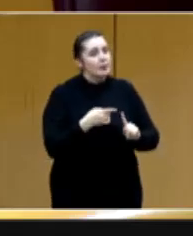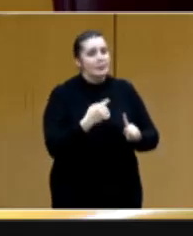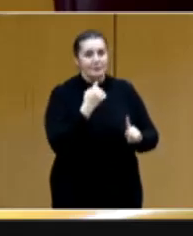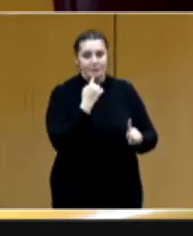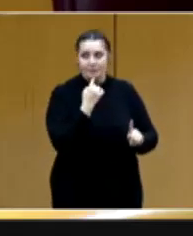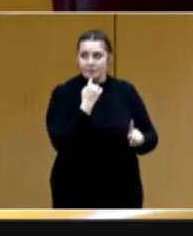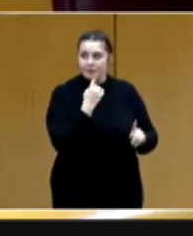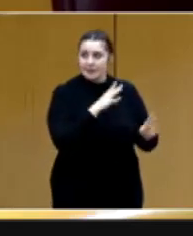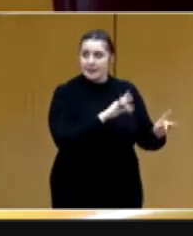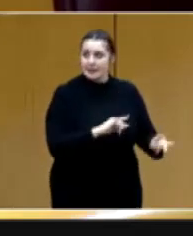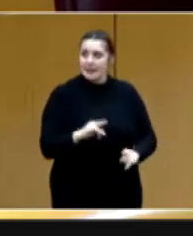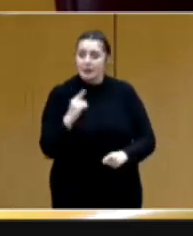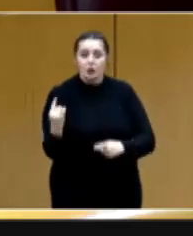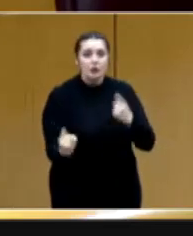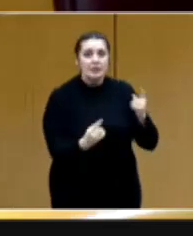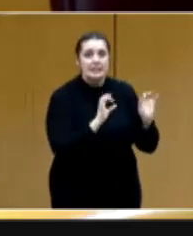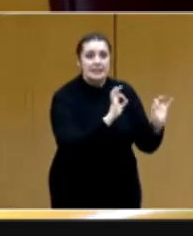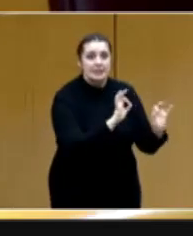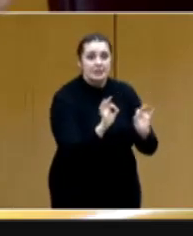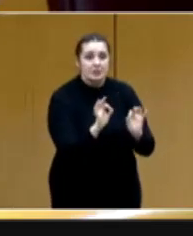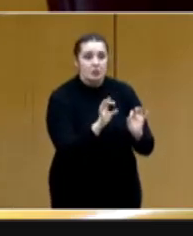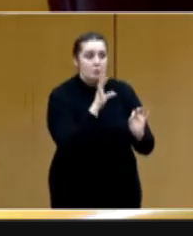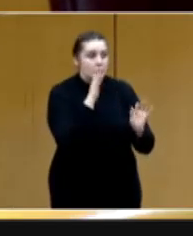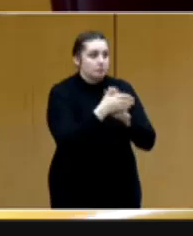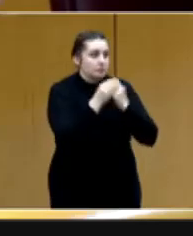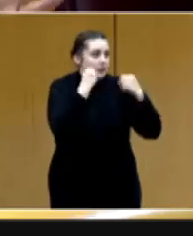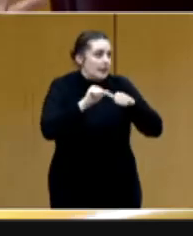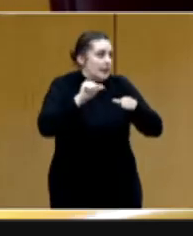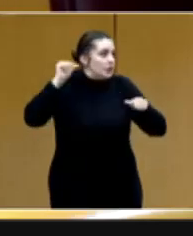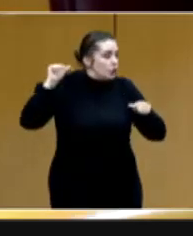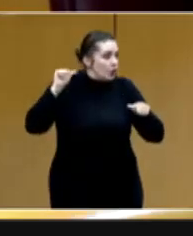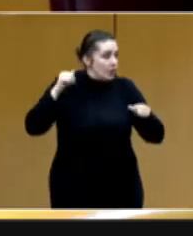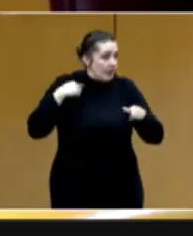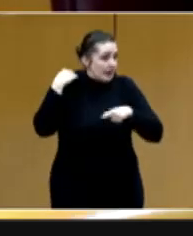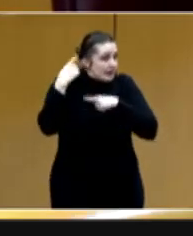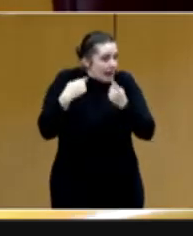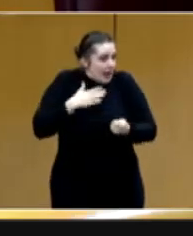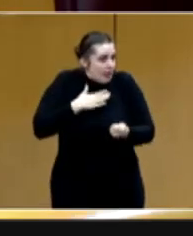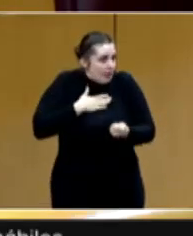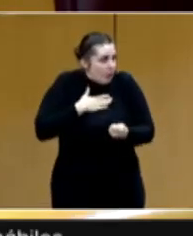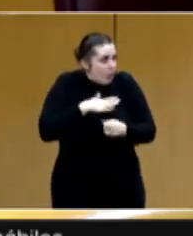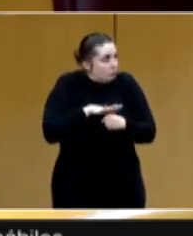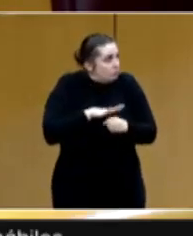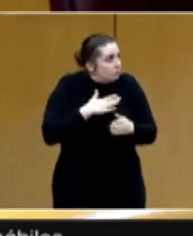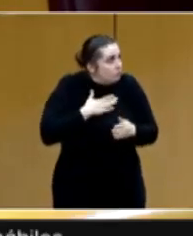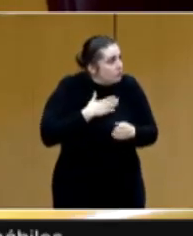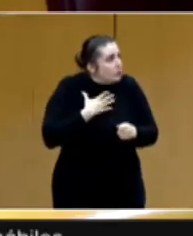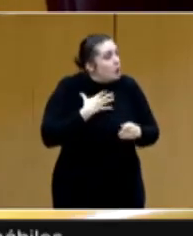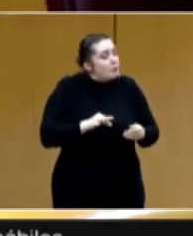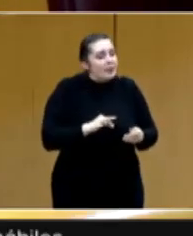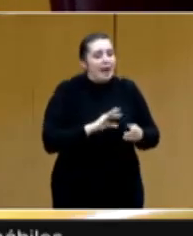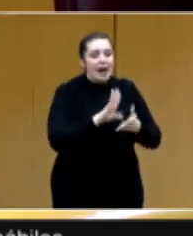territorios por mor de la historia y de nuestra propia tradición podemos hacer ese traje de otra forma y que probablemente